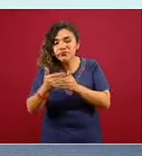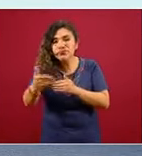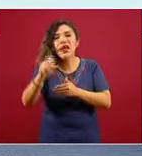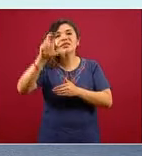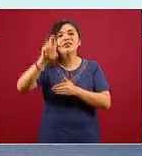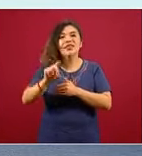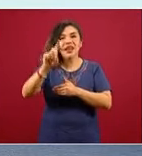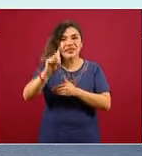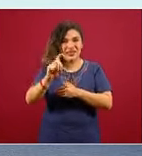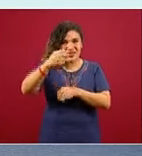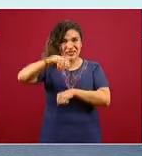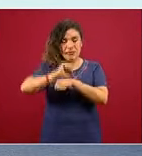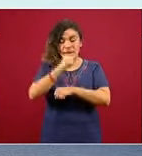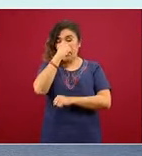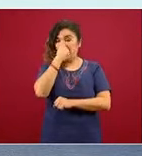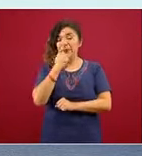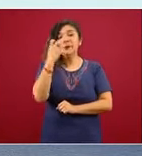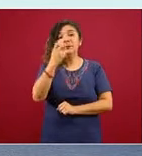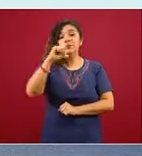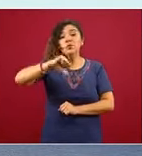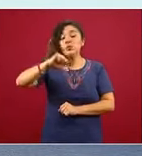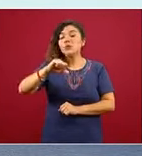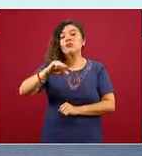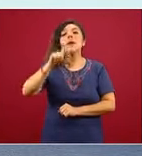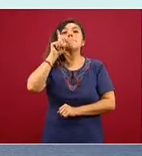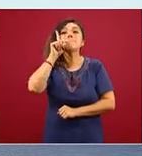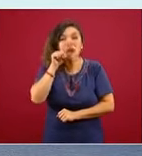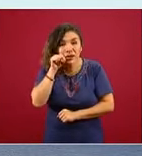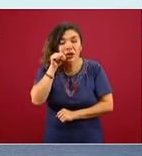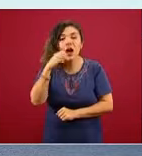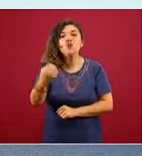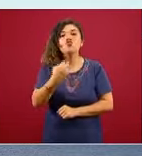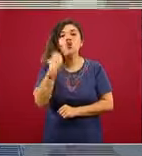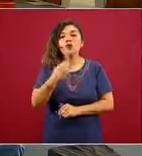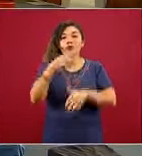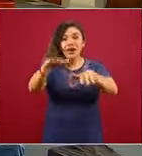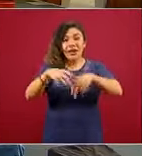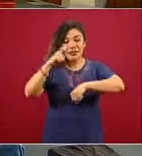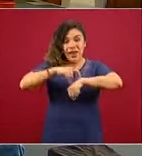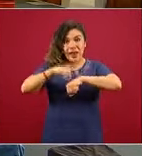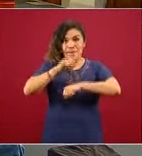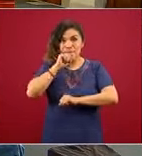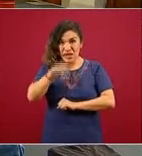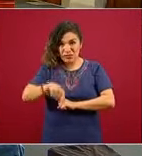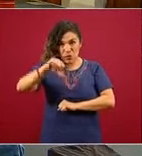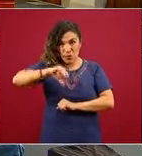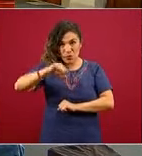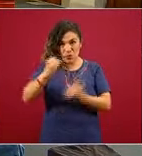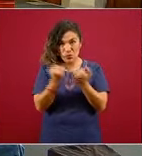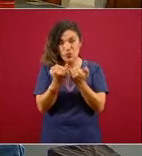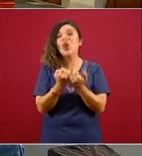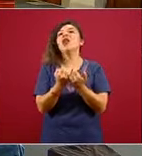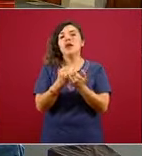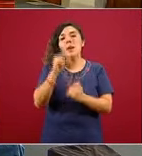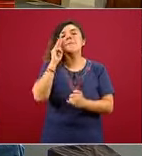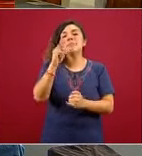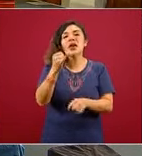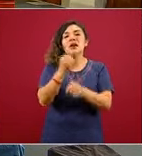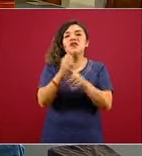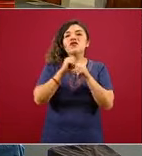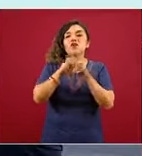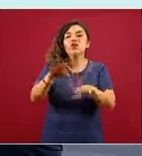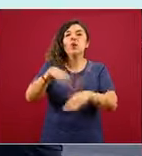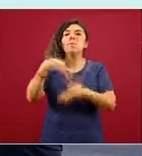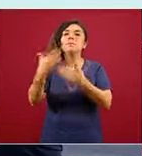epidemiológica número 30, por lo tanto el día de mañana, en la conferencia de esta misma hora, estaremos ya viendo los datos de la